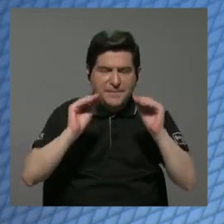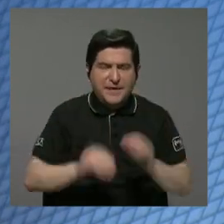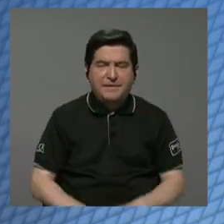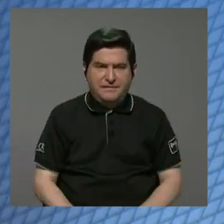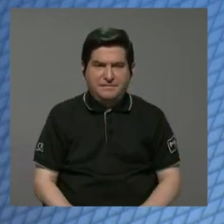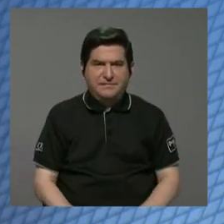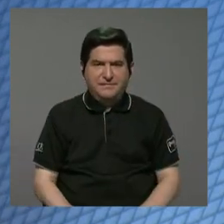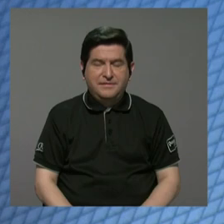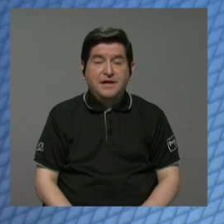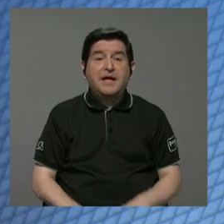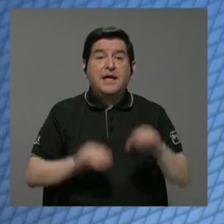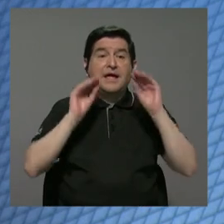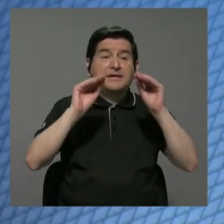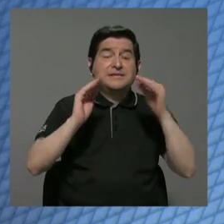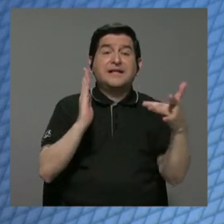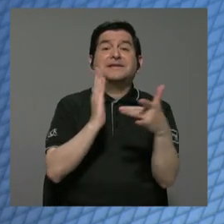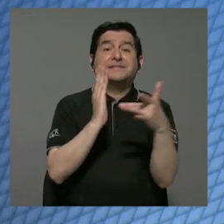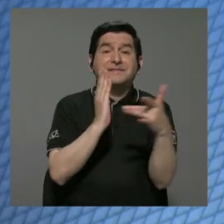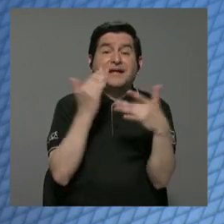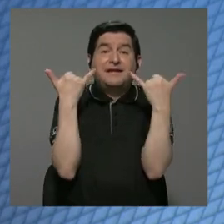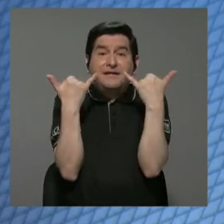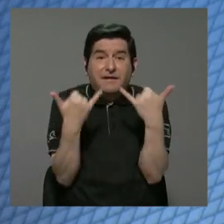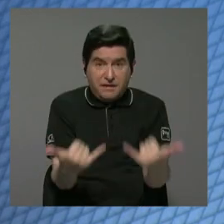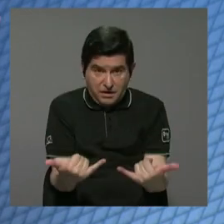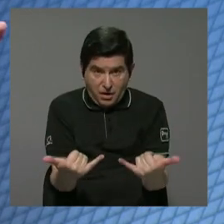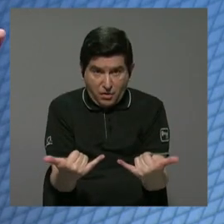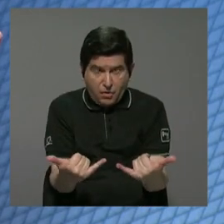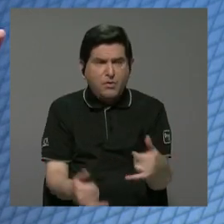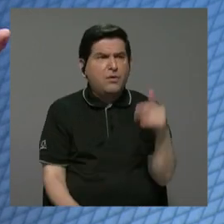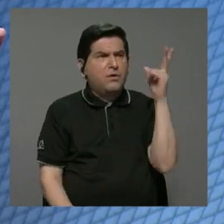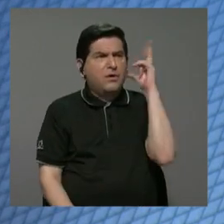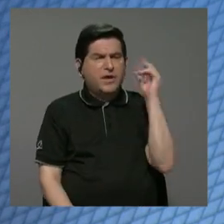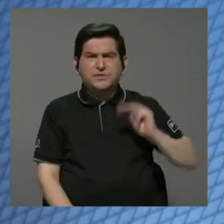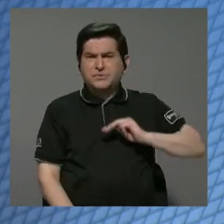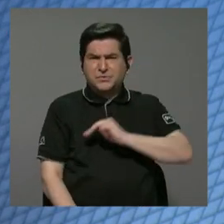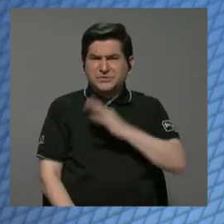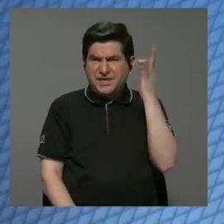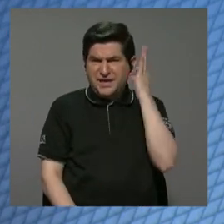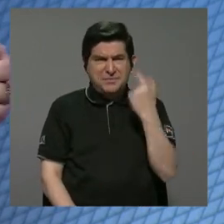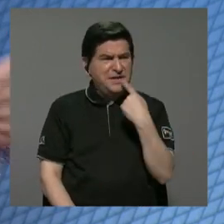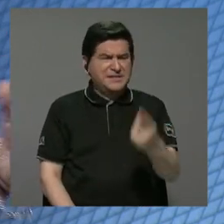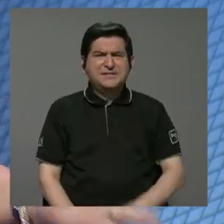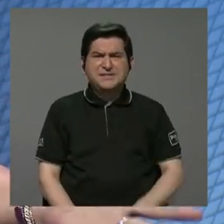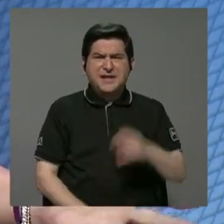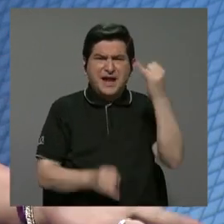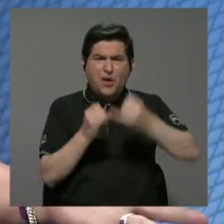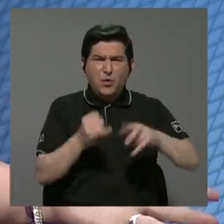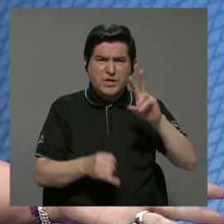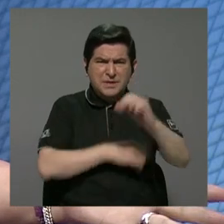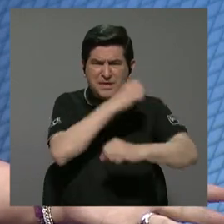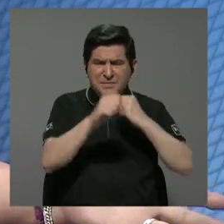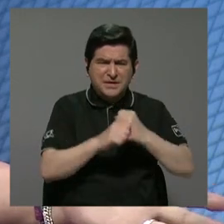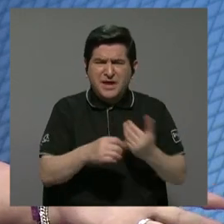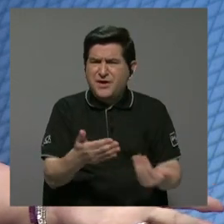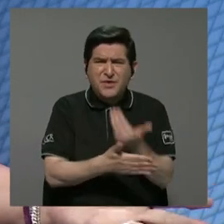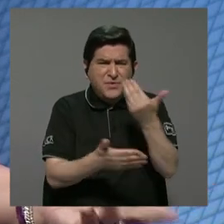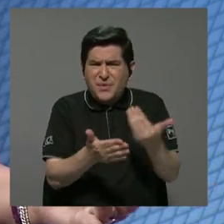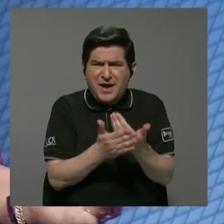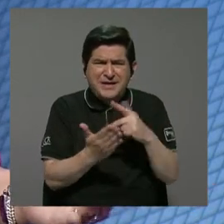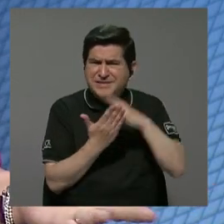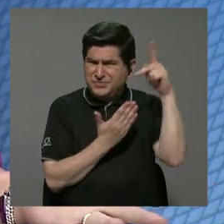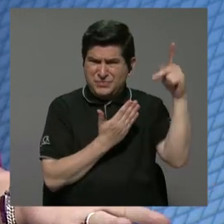educación técnica, y ahora oímos a la ministra decir que en los últimos 20 años no se han actualizado los